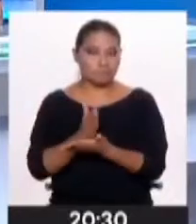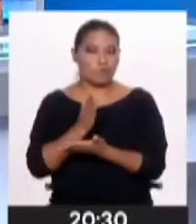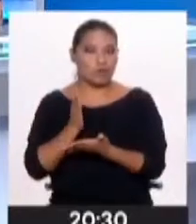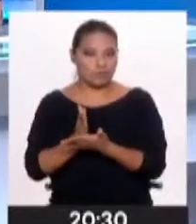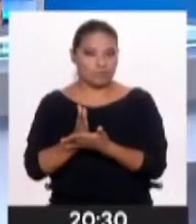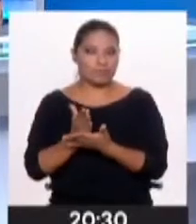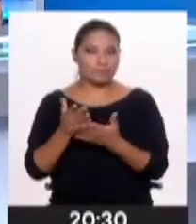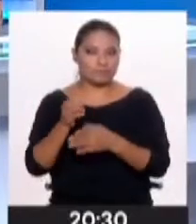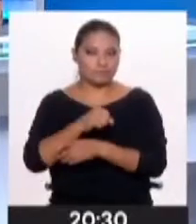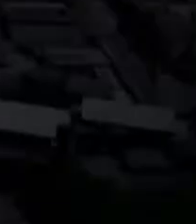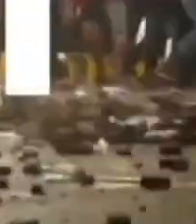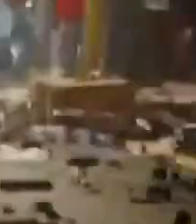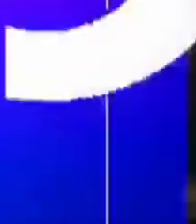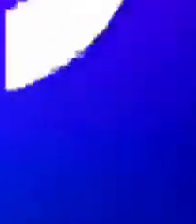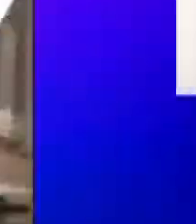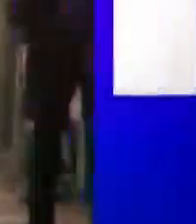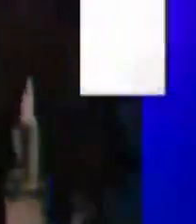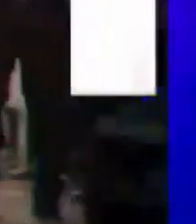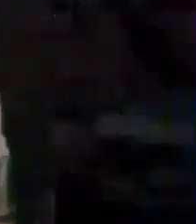social.